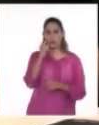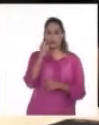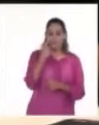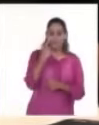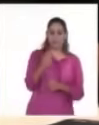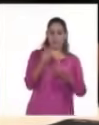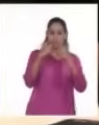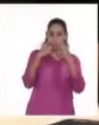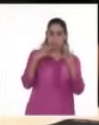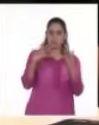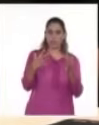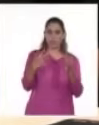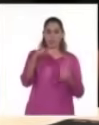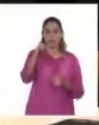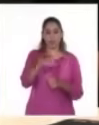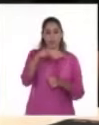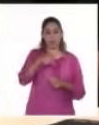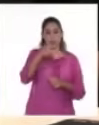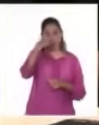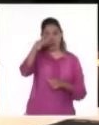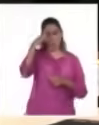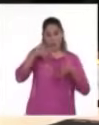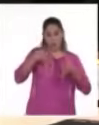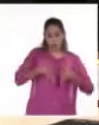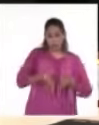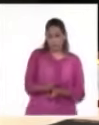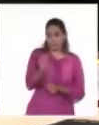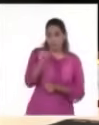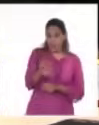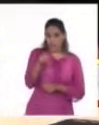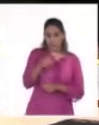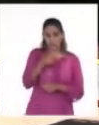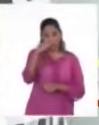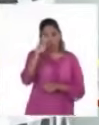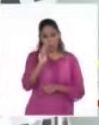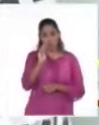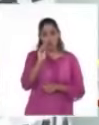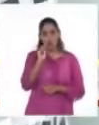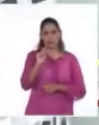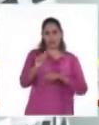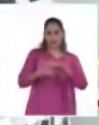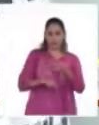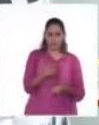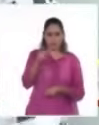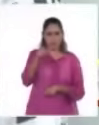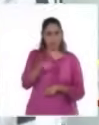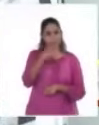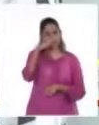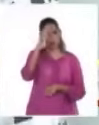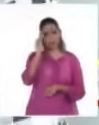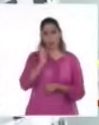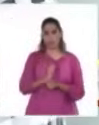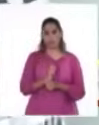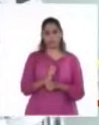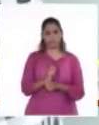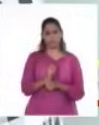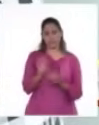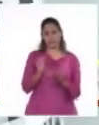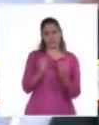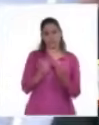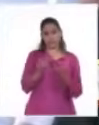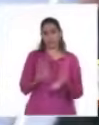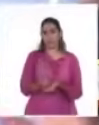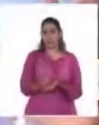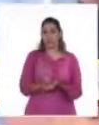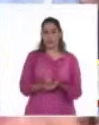cubanos nacidos en su propia tierra atenten contra ellos personas bueno que vienen armadas a Cuba no vienen a hacernos nada